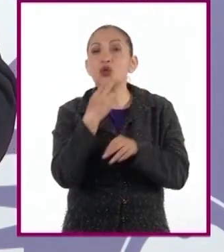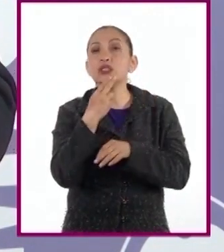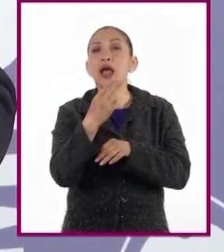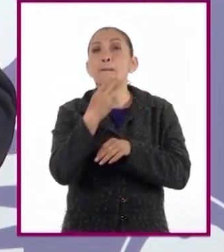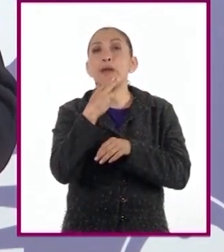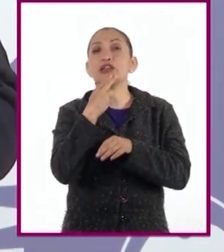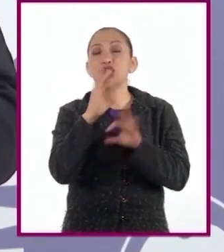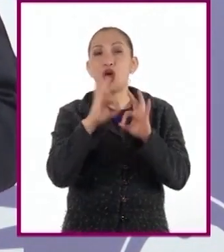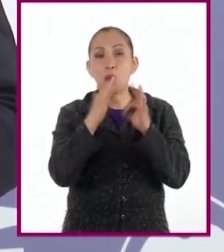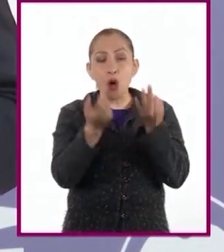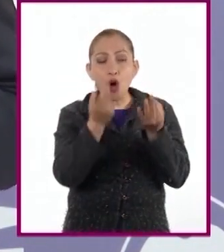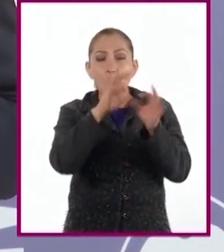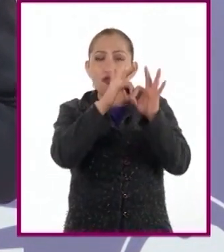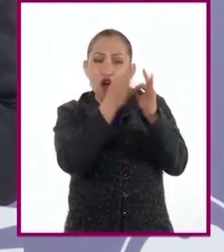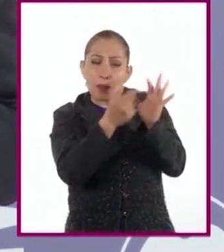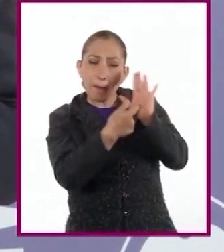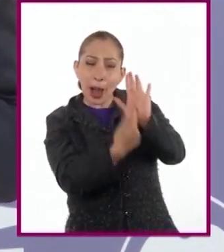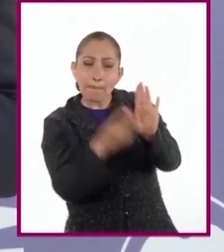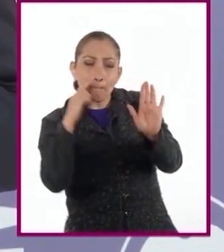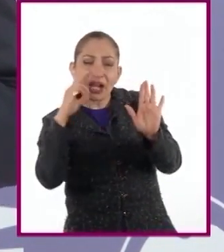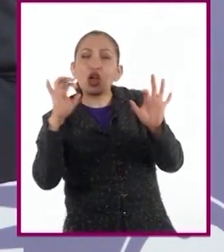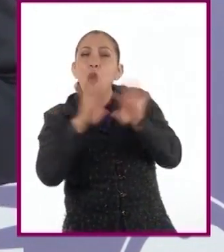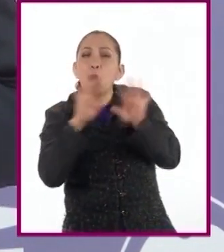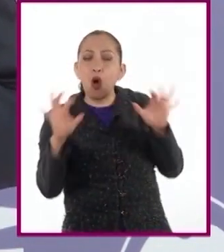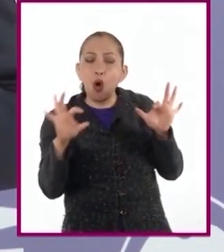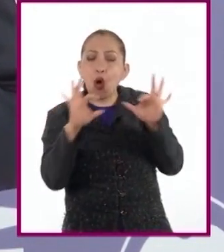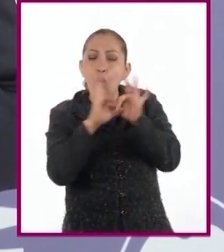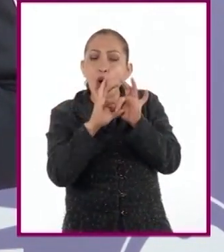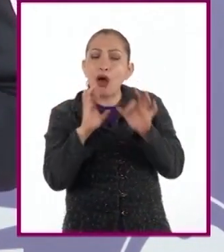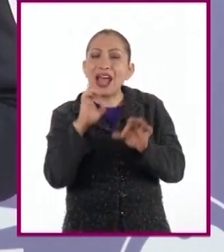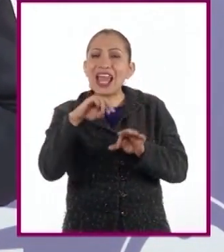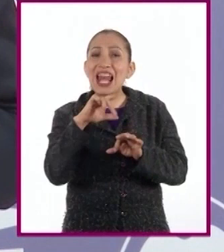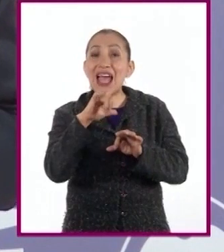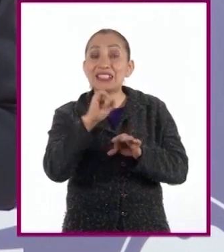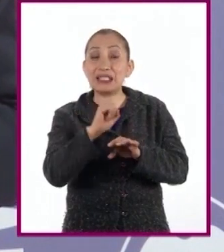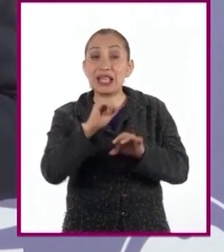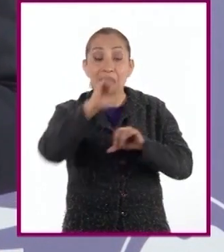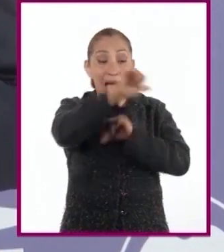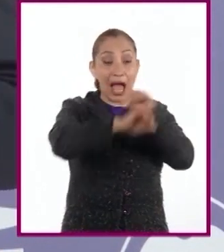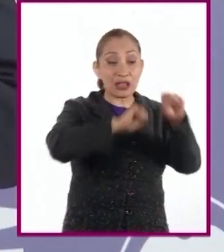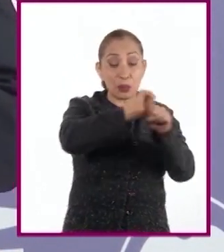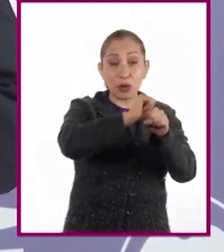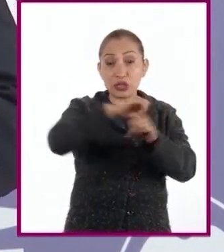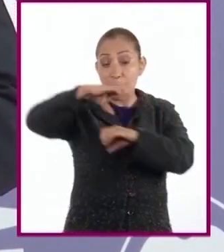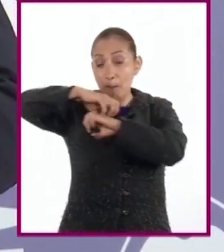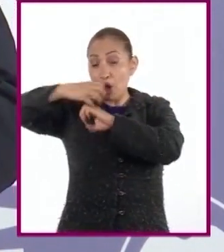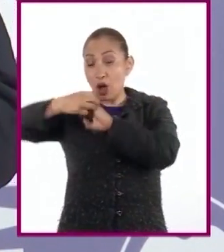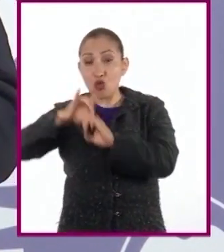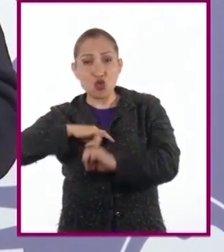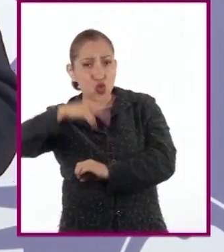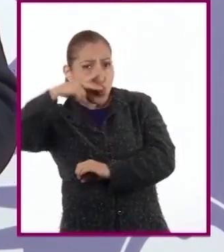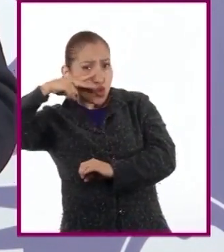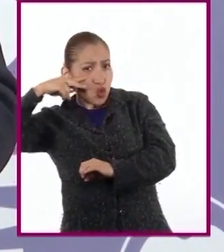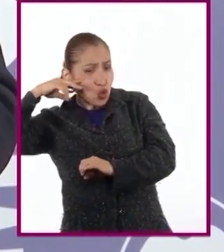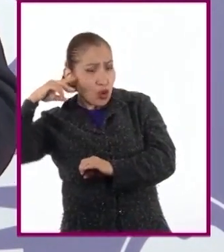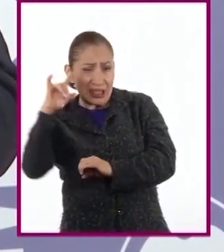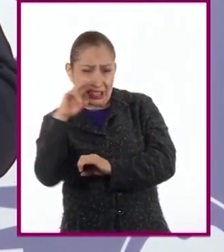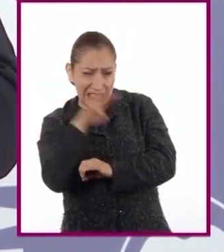utilizaremos modelos para explicar los enlaces. Por tratarse de átomos y moléculas, no es posible verlos